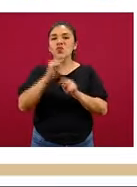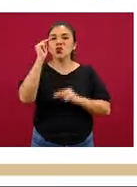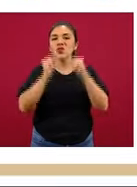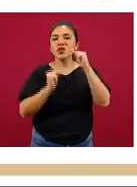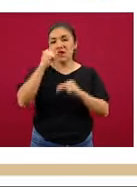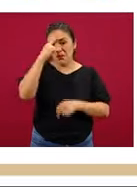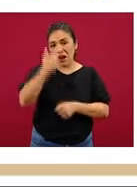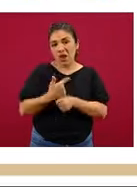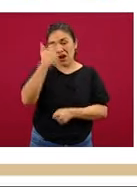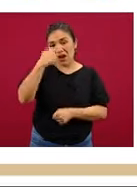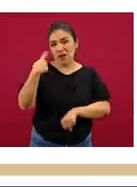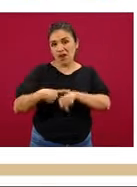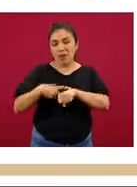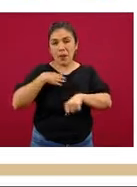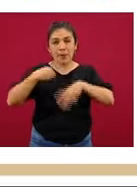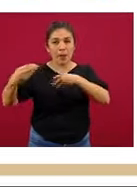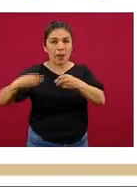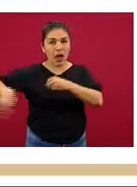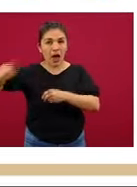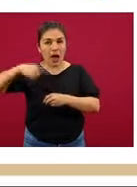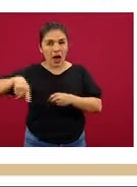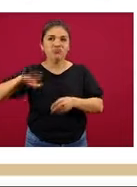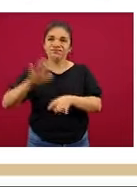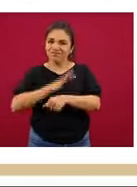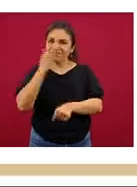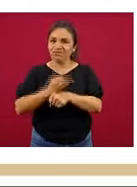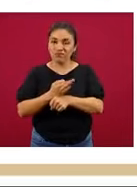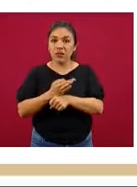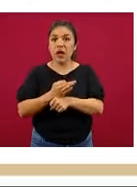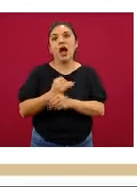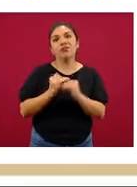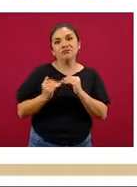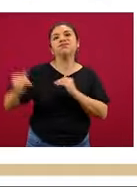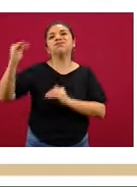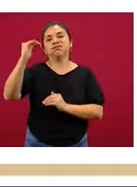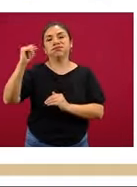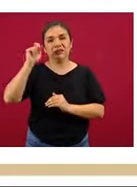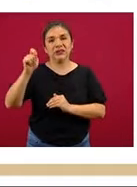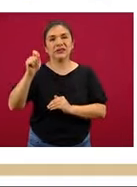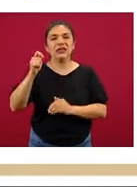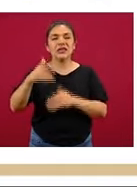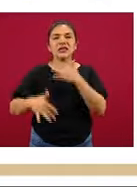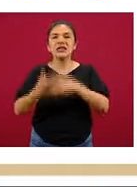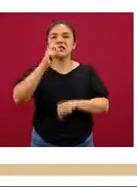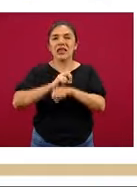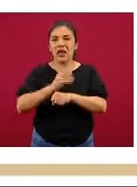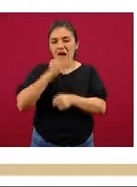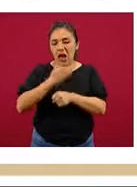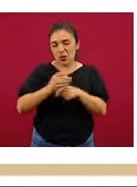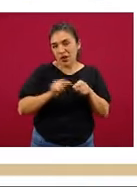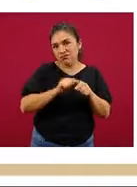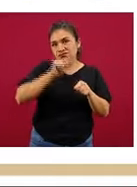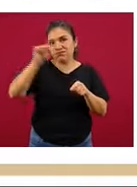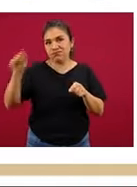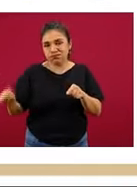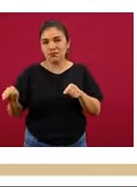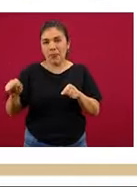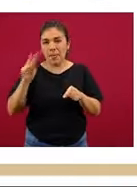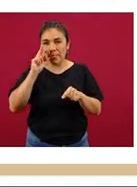de riesgo epidémico de moderado a alto en la quincena que está